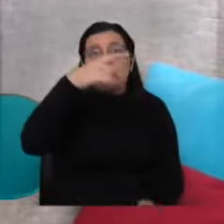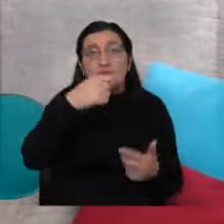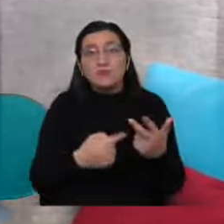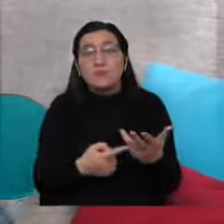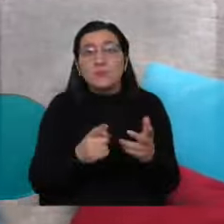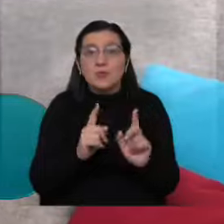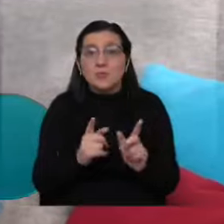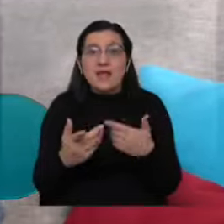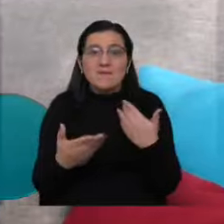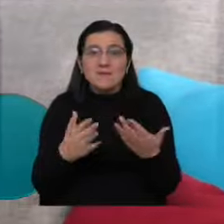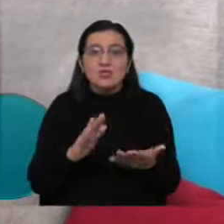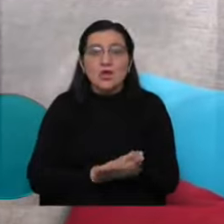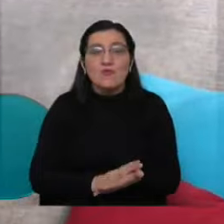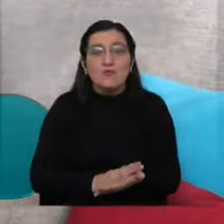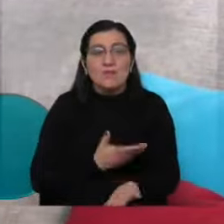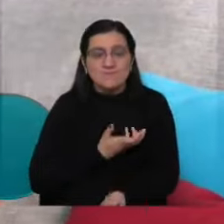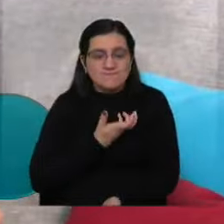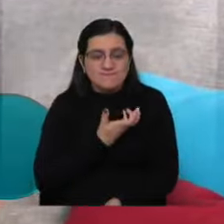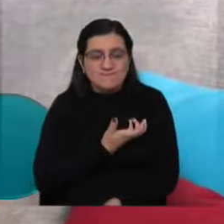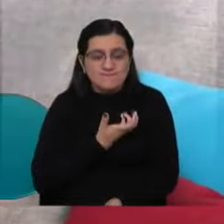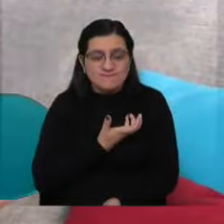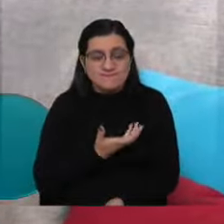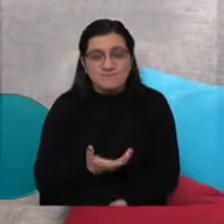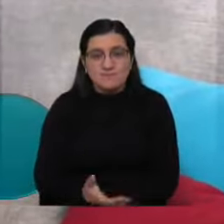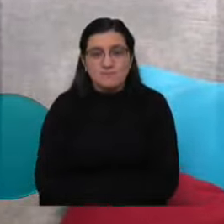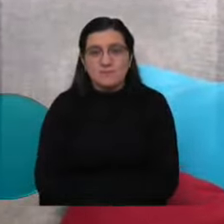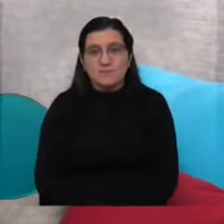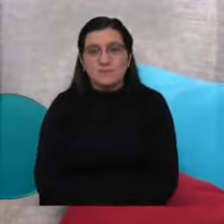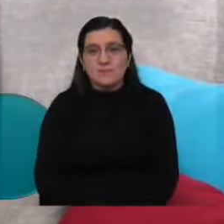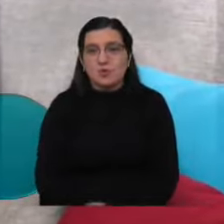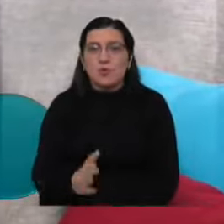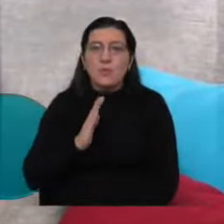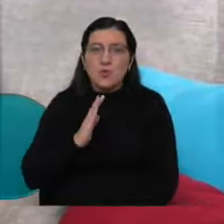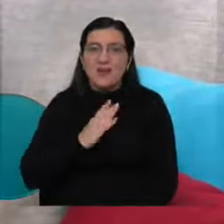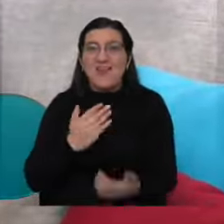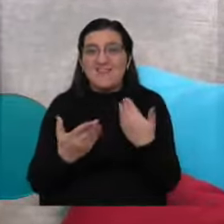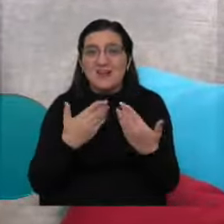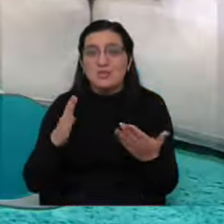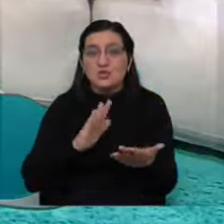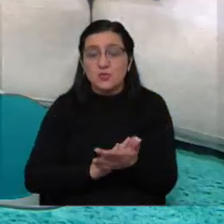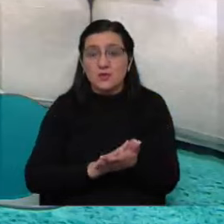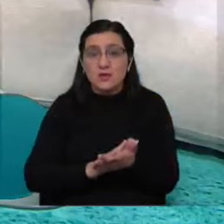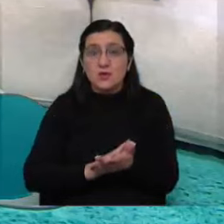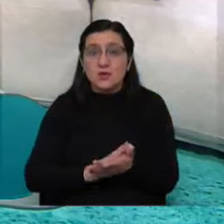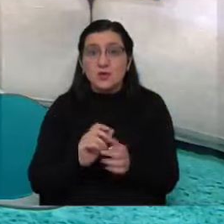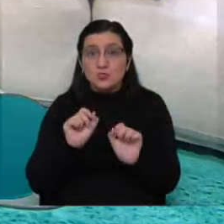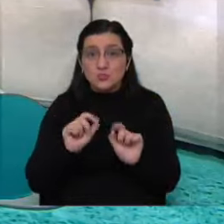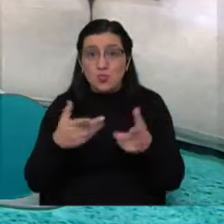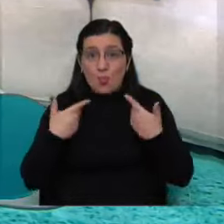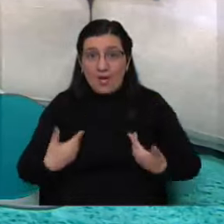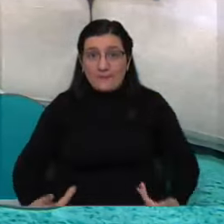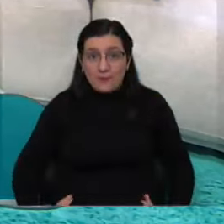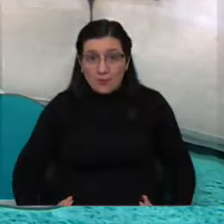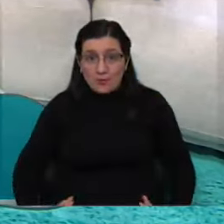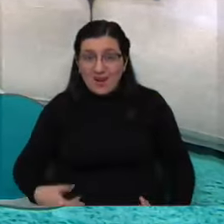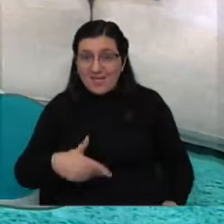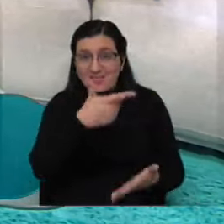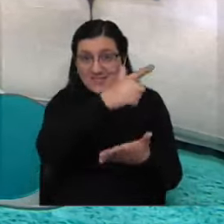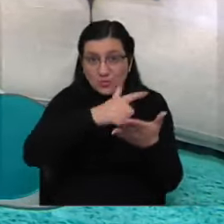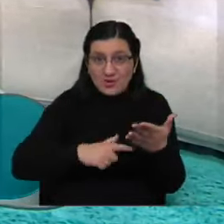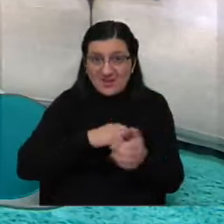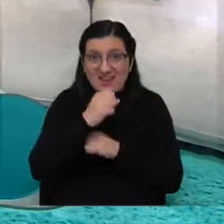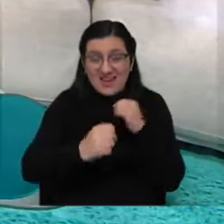otro lado toda esta cosa que que hoy es un juego de niños no pero ya que una mujer hable por ejemplo de su propio cuerpo en la literatura en el